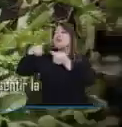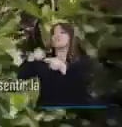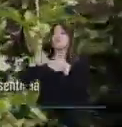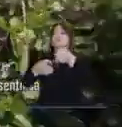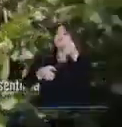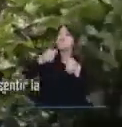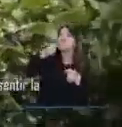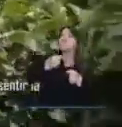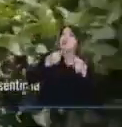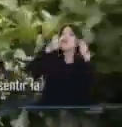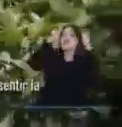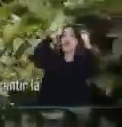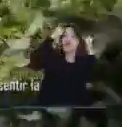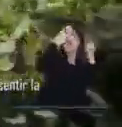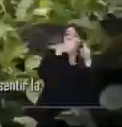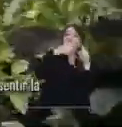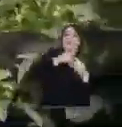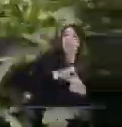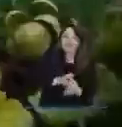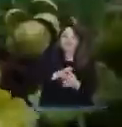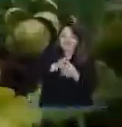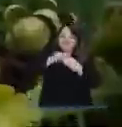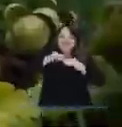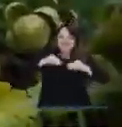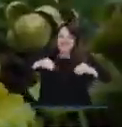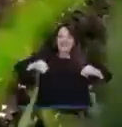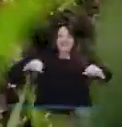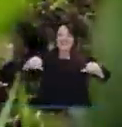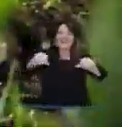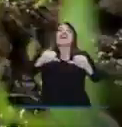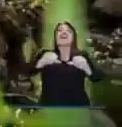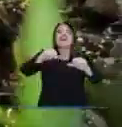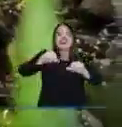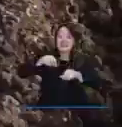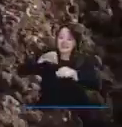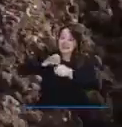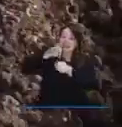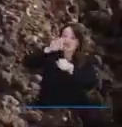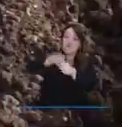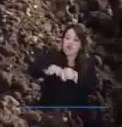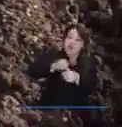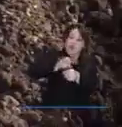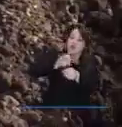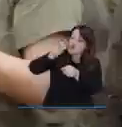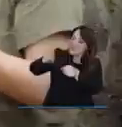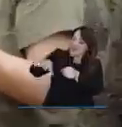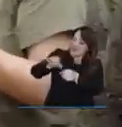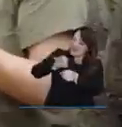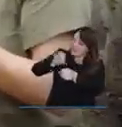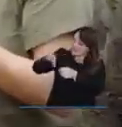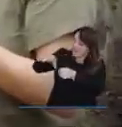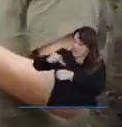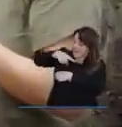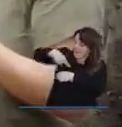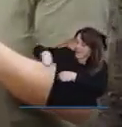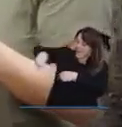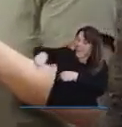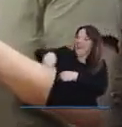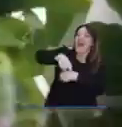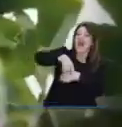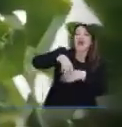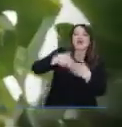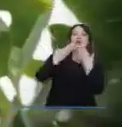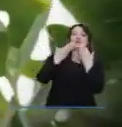llevan a sentir la tierra de cerca. Solo así, sembrando, cosechando, aprendiendo, podrás